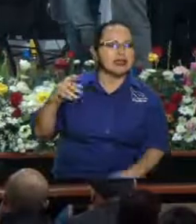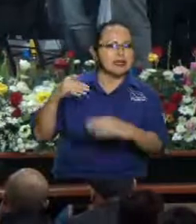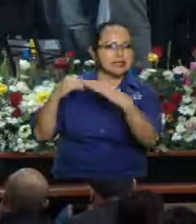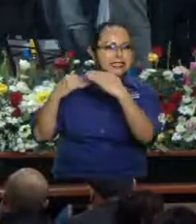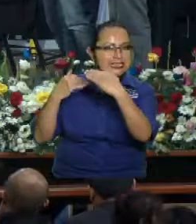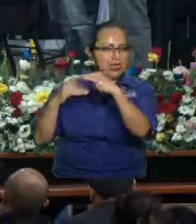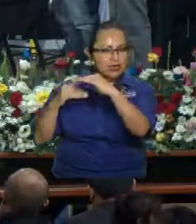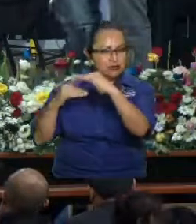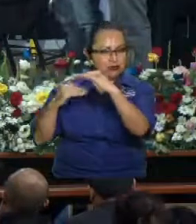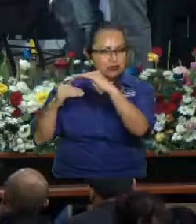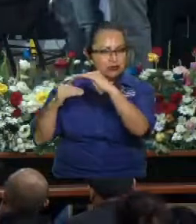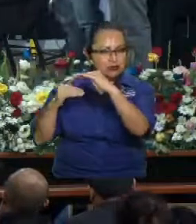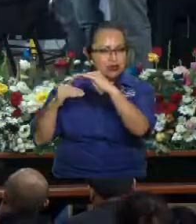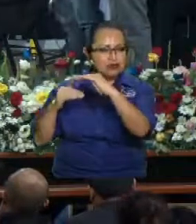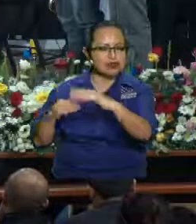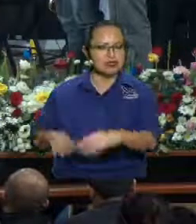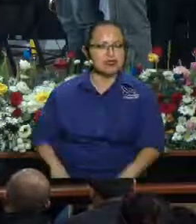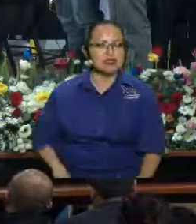de limitarnos.